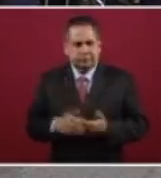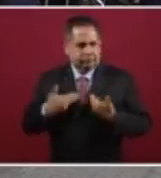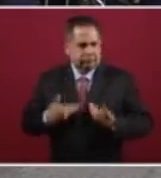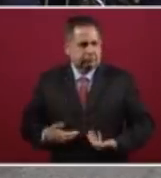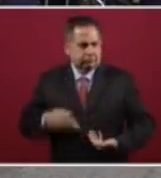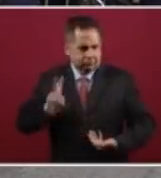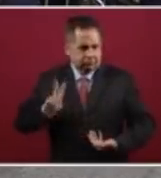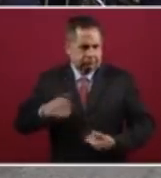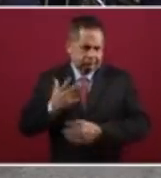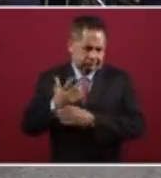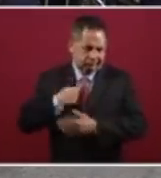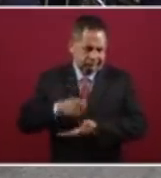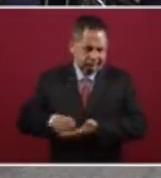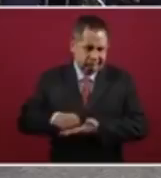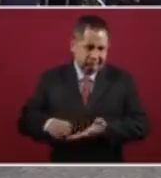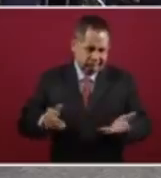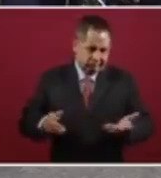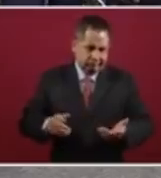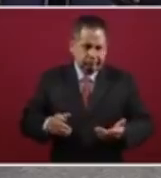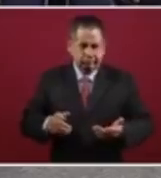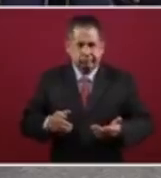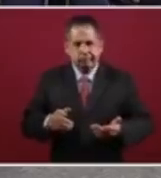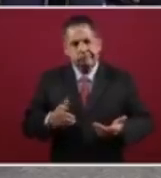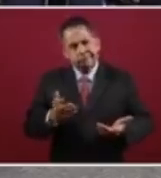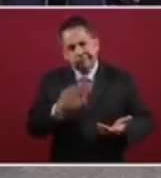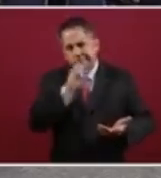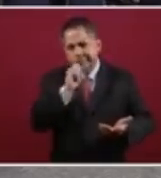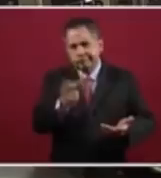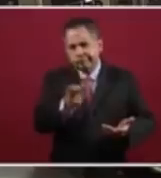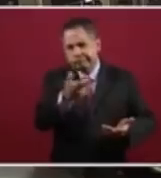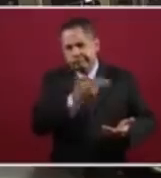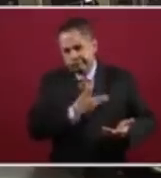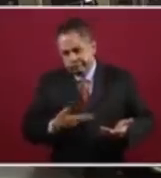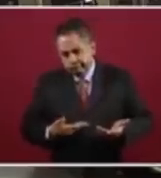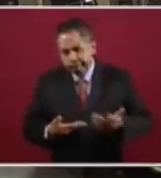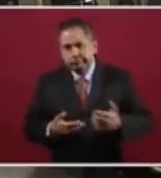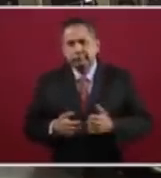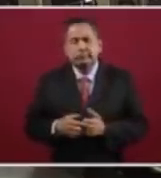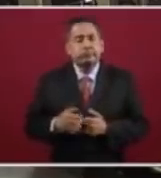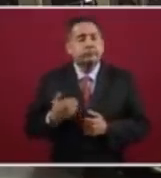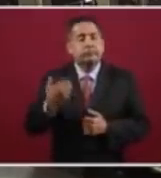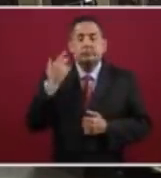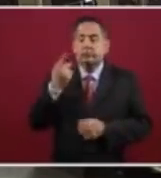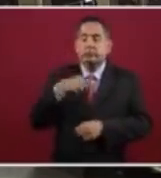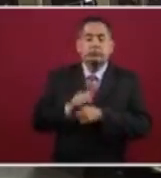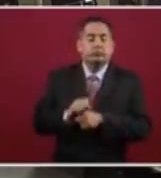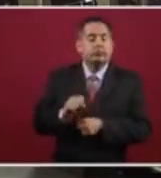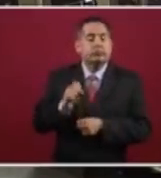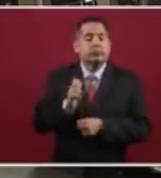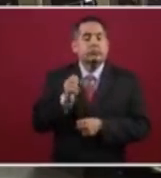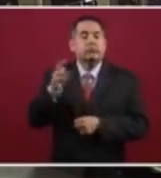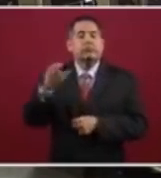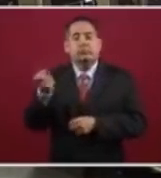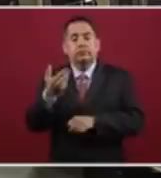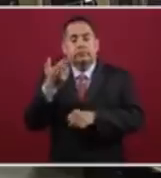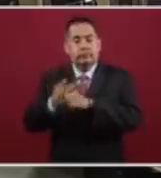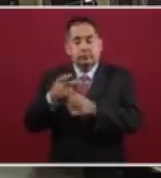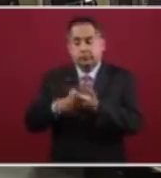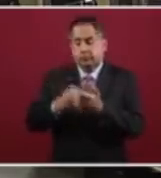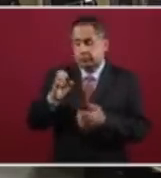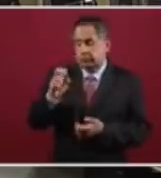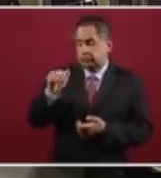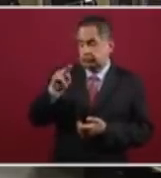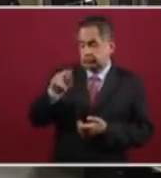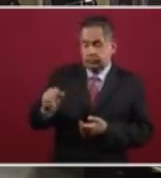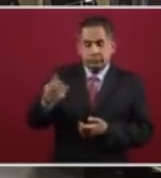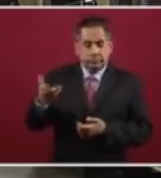Por otro tema, presidente, usted la semana pasada, cuando vino el subsecretario Alejandro Encinas, pidió a la gente en